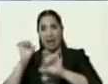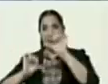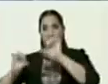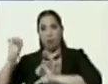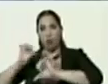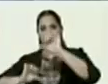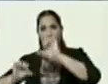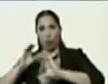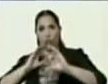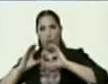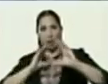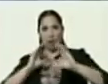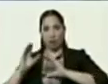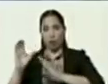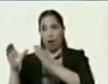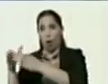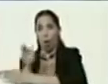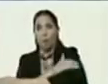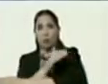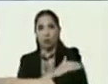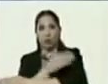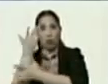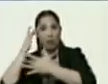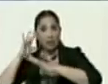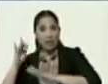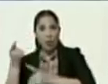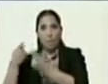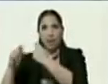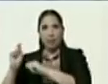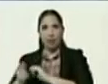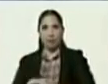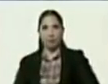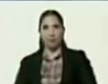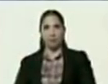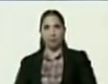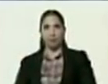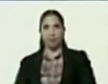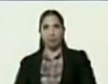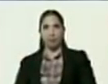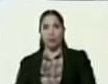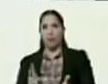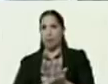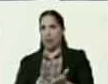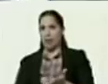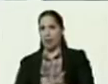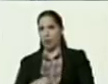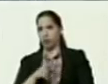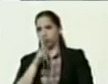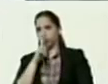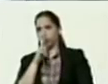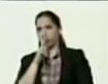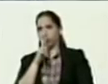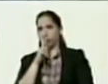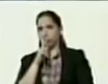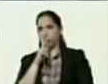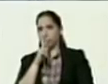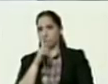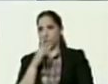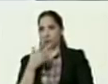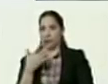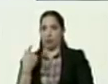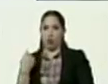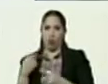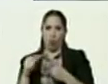comunicacionales de la derecha trataron de vender. Verdaderas barbaridades, verdaderas cosas que no